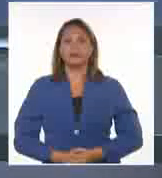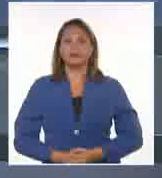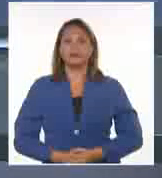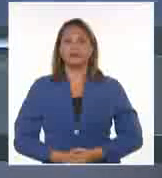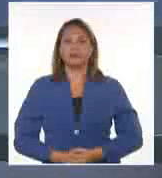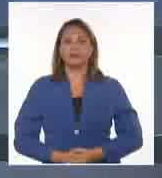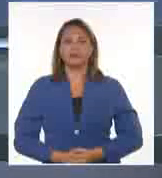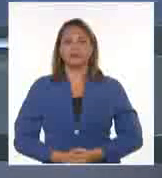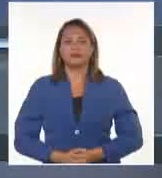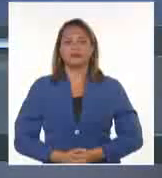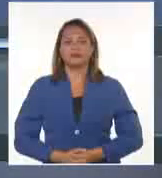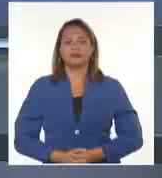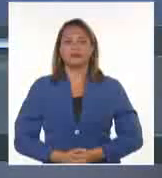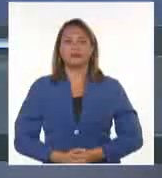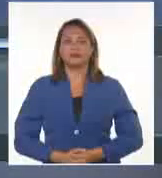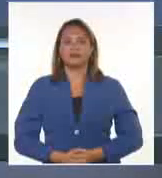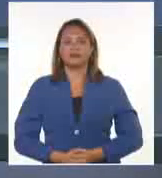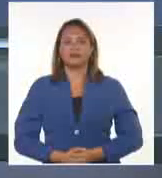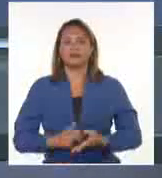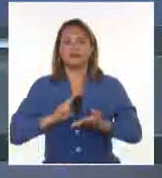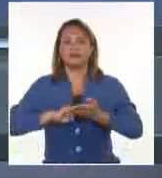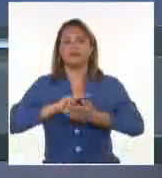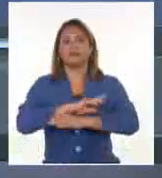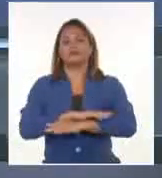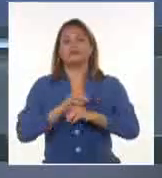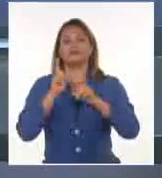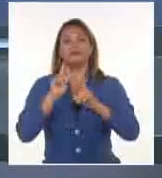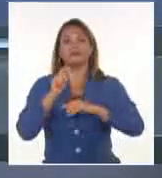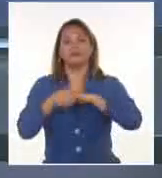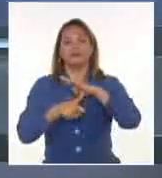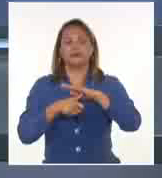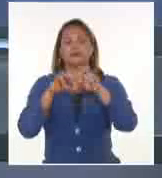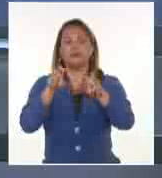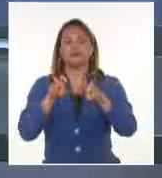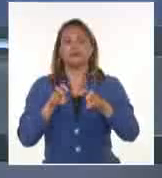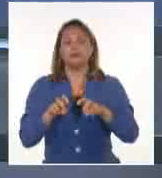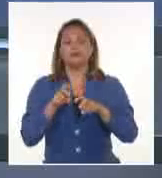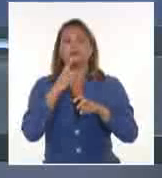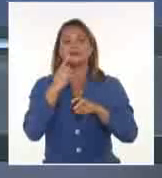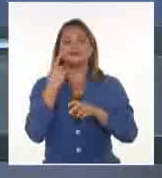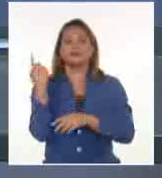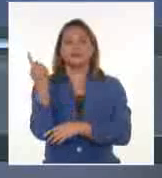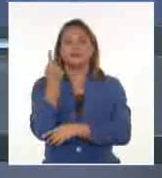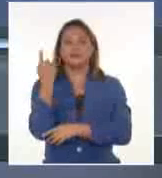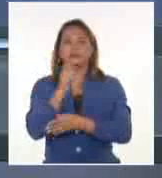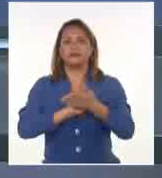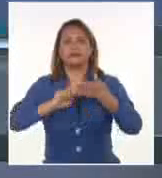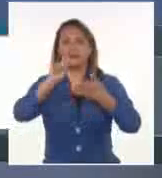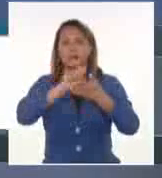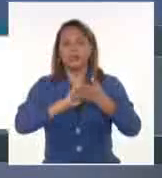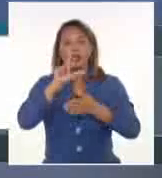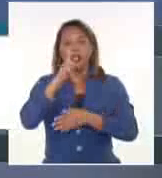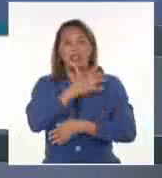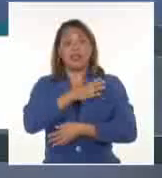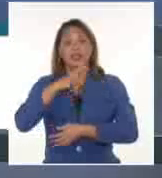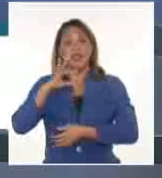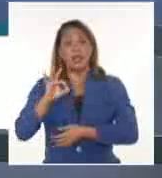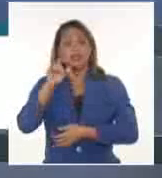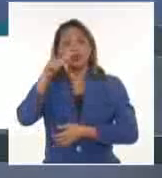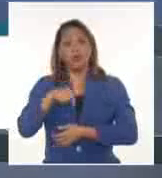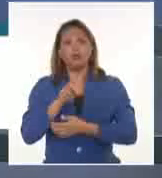Ampliamos nuestros titulares. El miembro del Buró Político y presidente de la Asamblea Nacional del Poder Popular, Esteban Lasso Hernández, recorrió